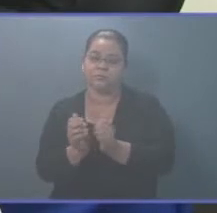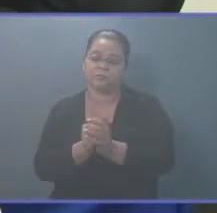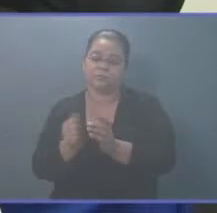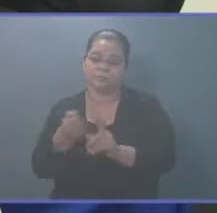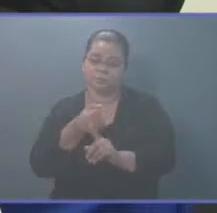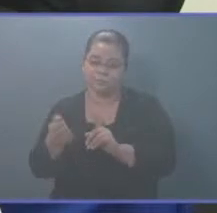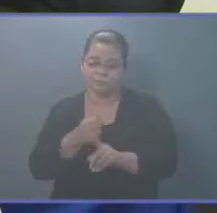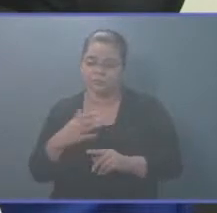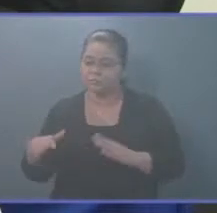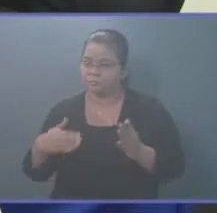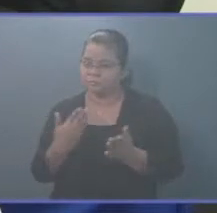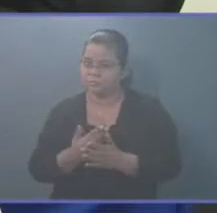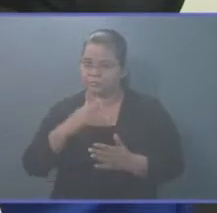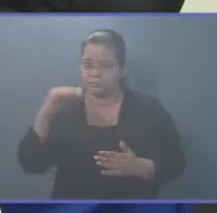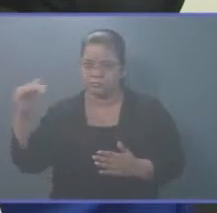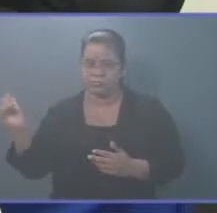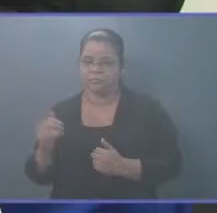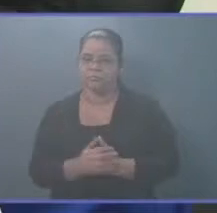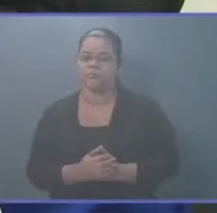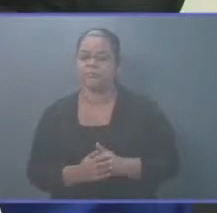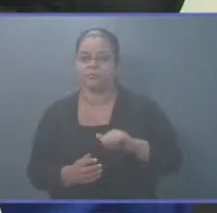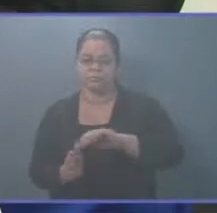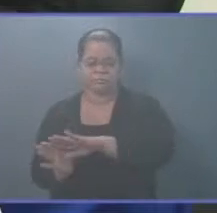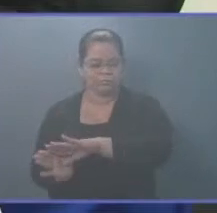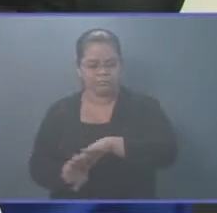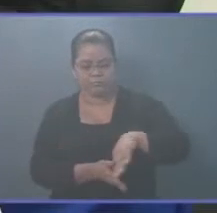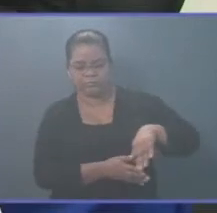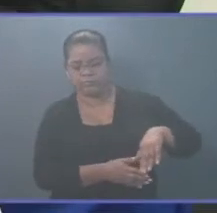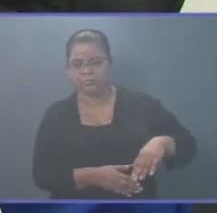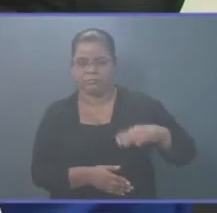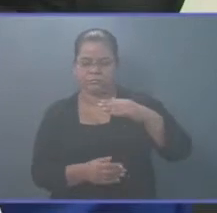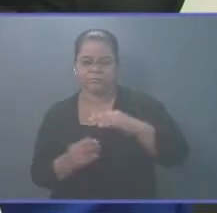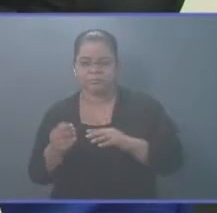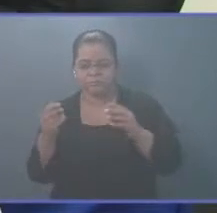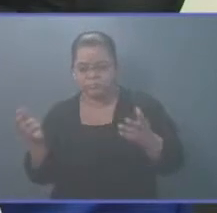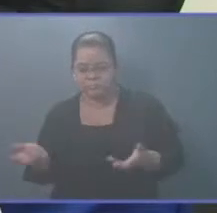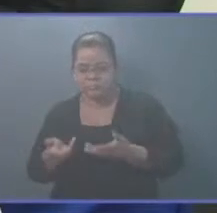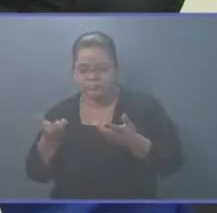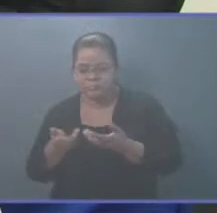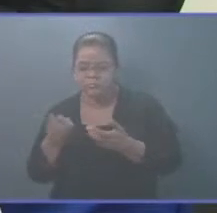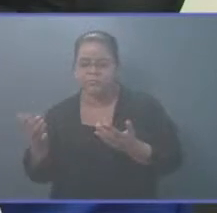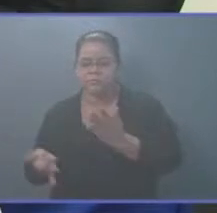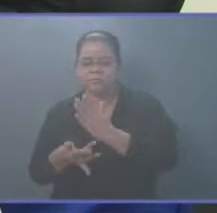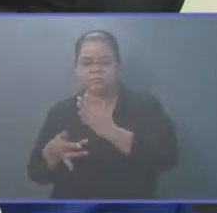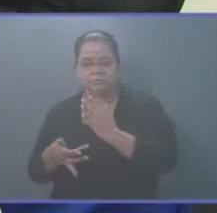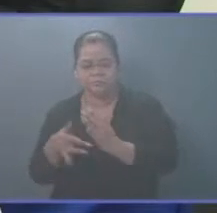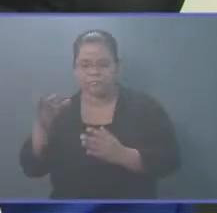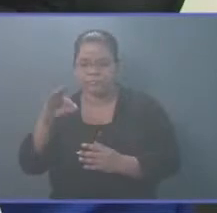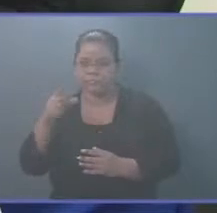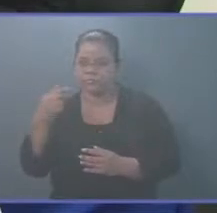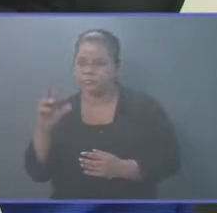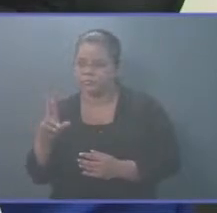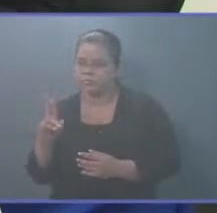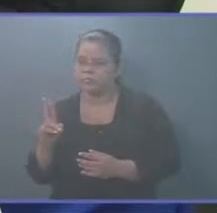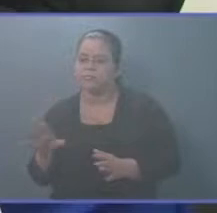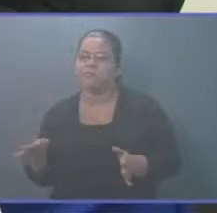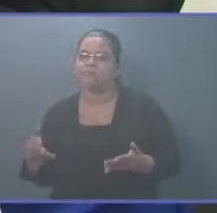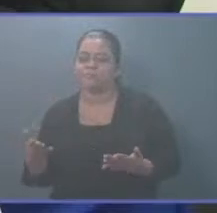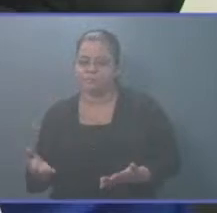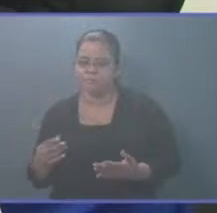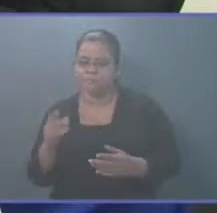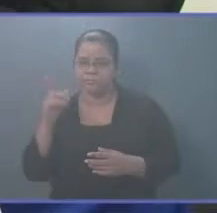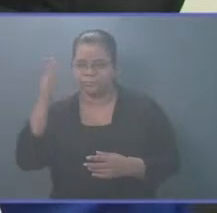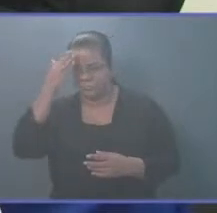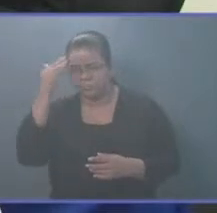otra parte, hay nota de la directora Análisis, Técnicas de Investigación e Información de la Fiscalía General de la República, la